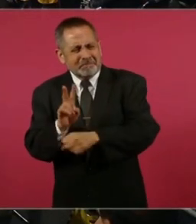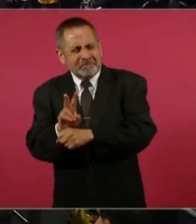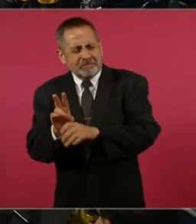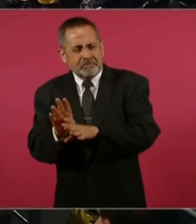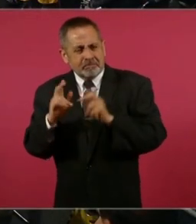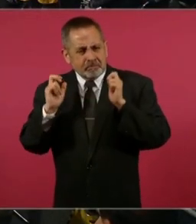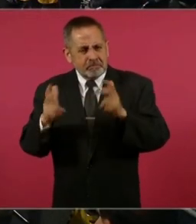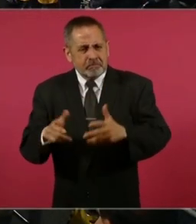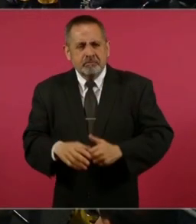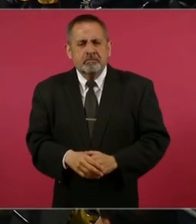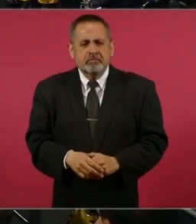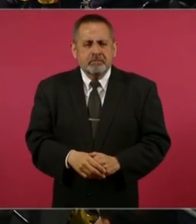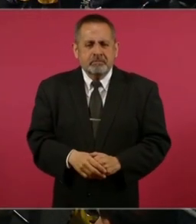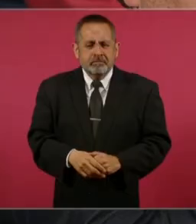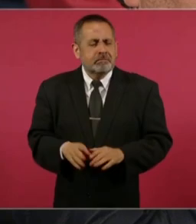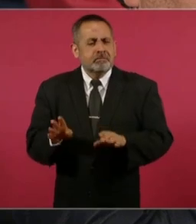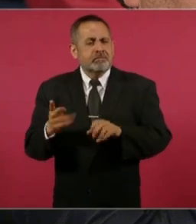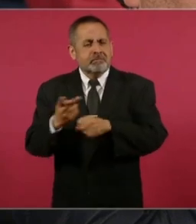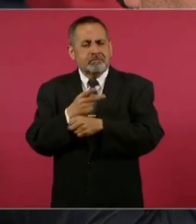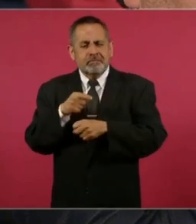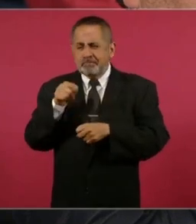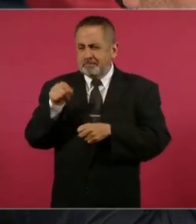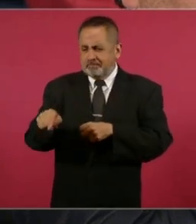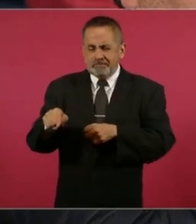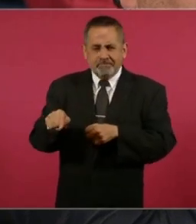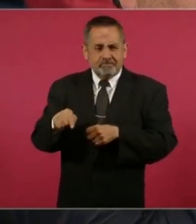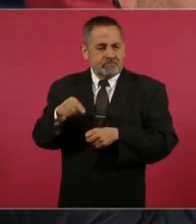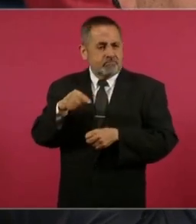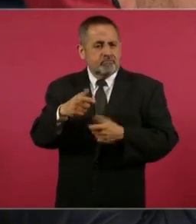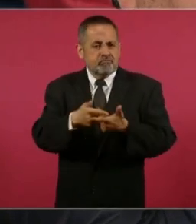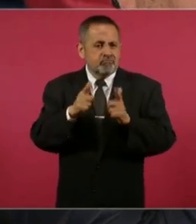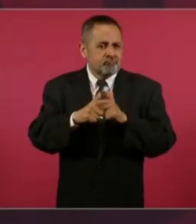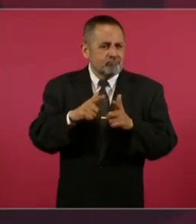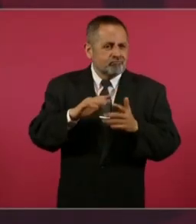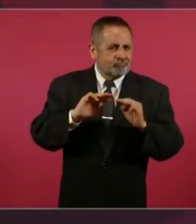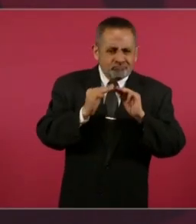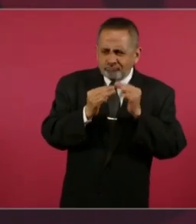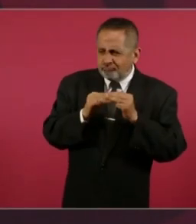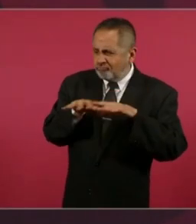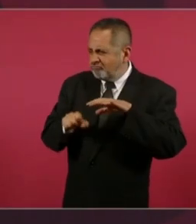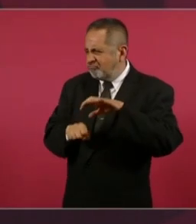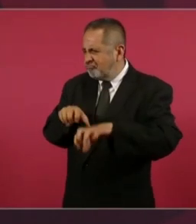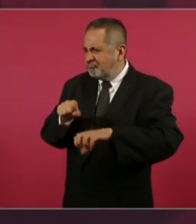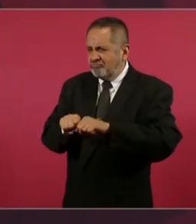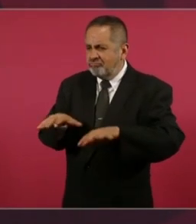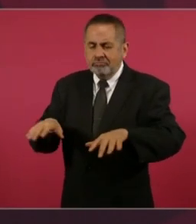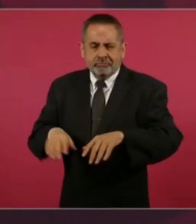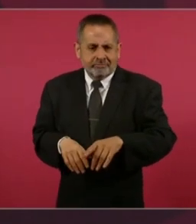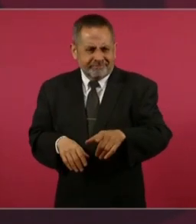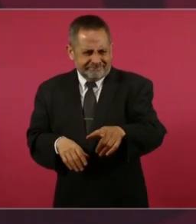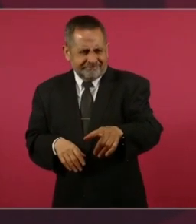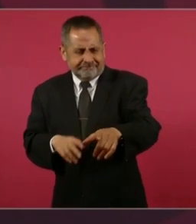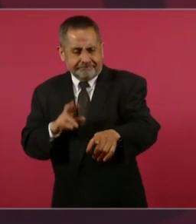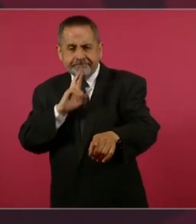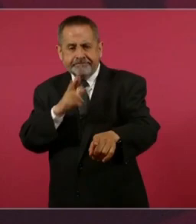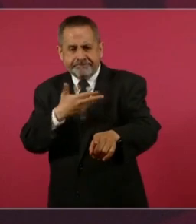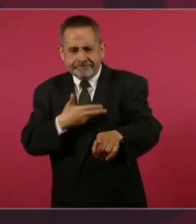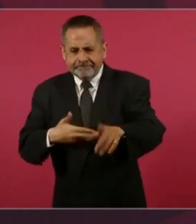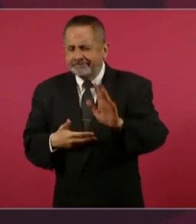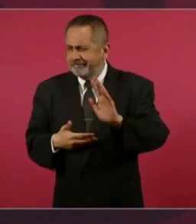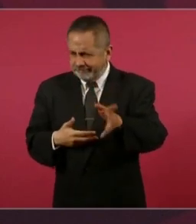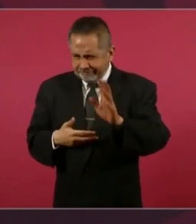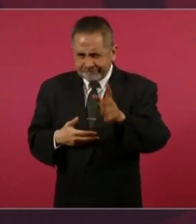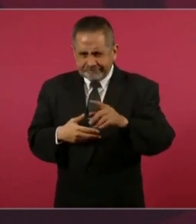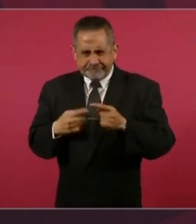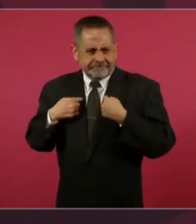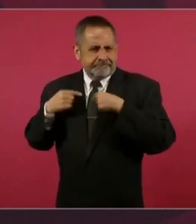Chiapas Ahí estamos el tema de expansión de estos grupos criminales Ahí estamos Este atendiendo protegiendo al pueblo ahí está